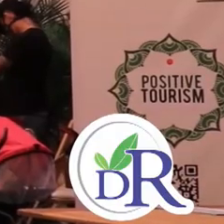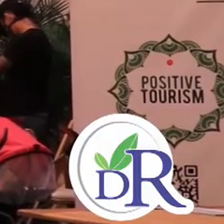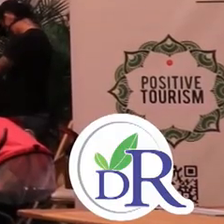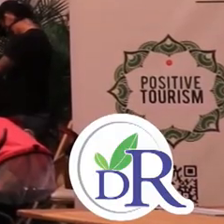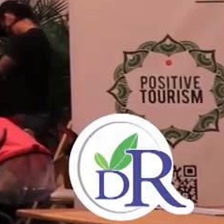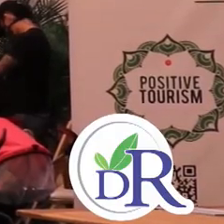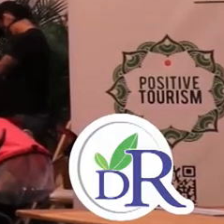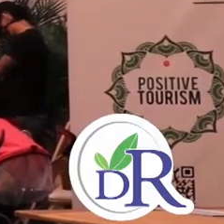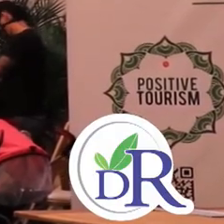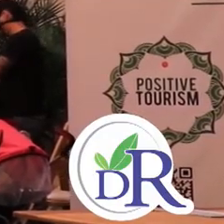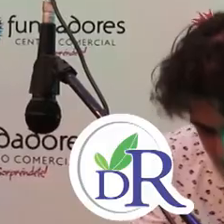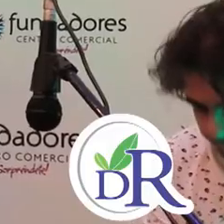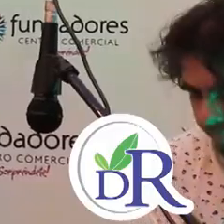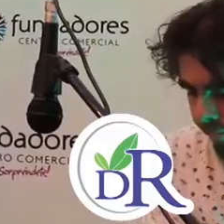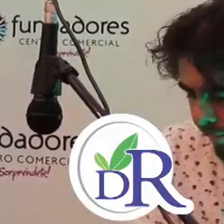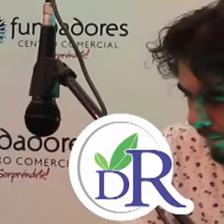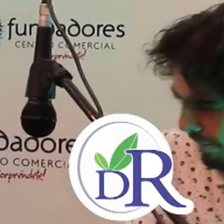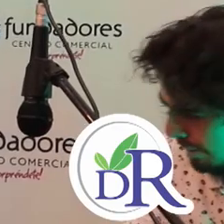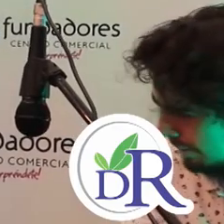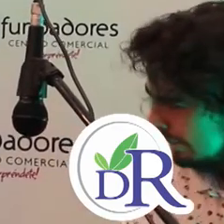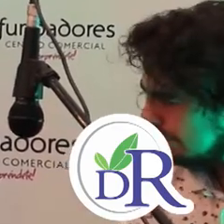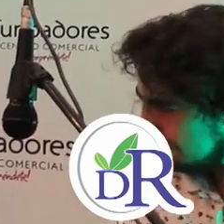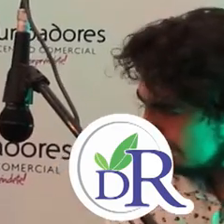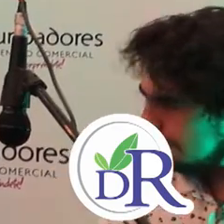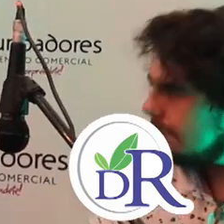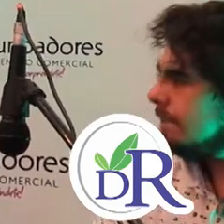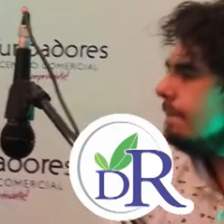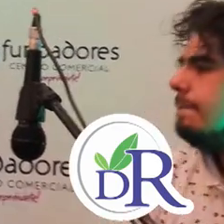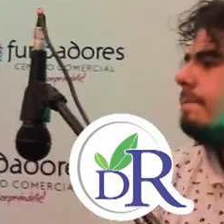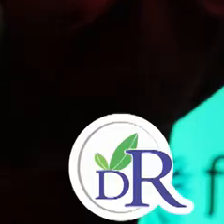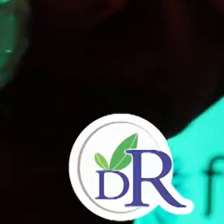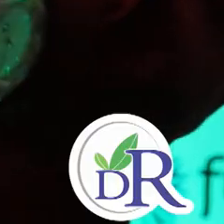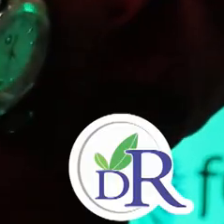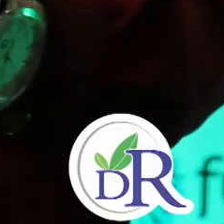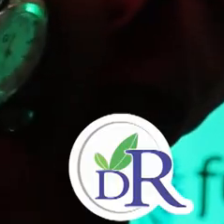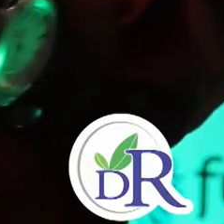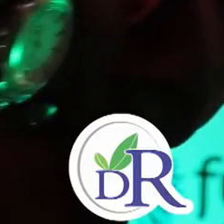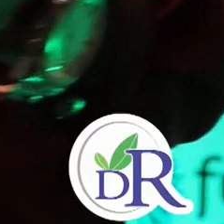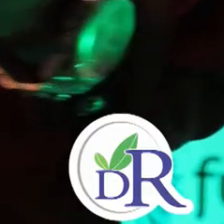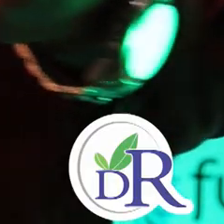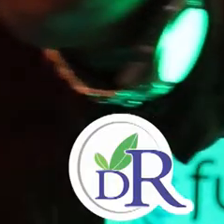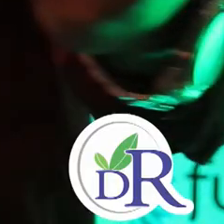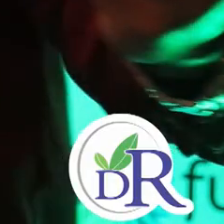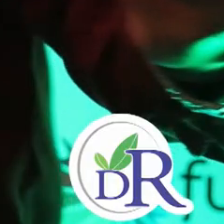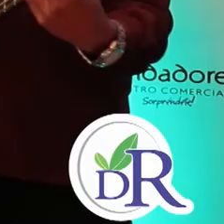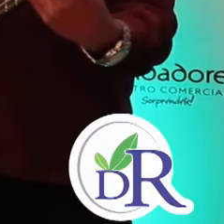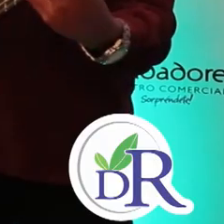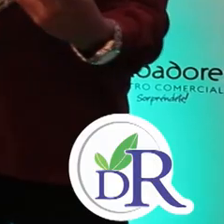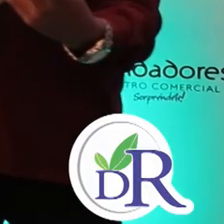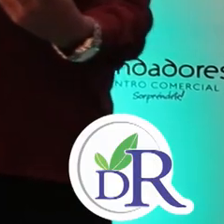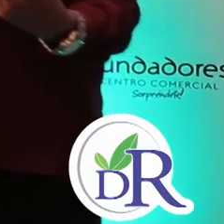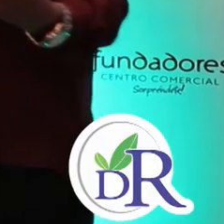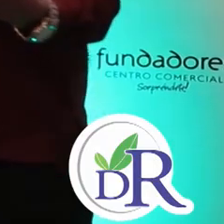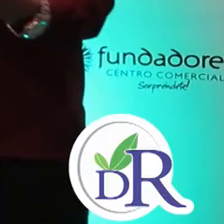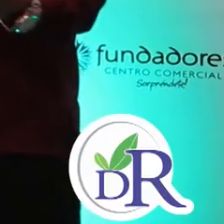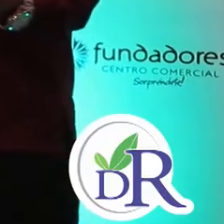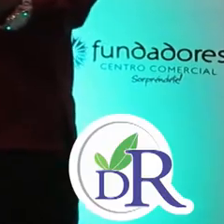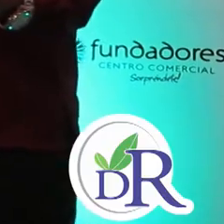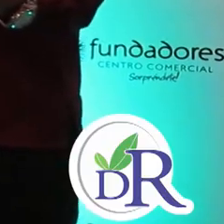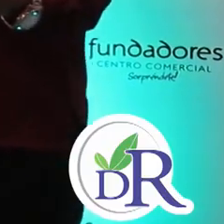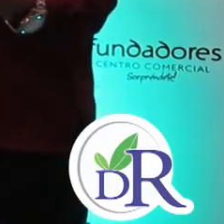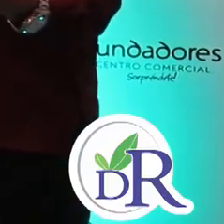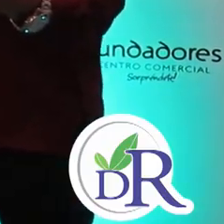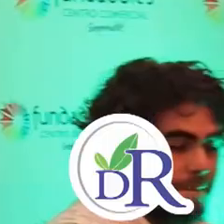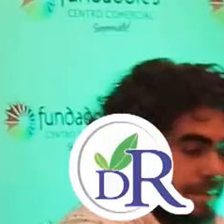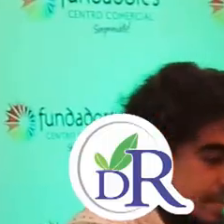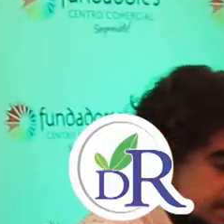Sin duda son muy hermosas, valientes, siempre calorosas. No importa que hay veces su genio se